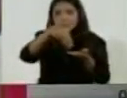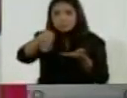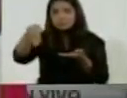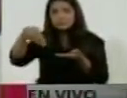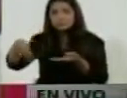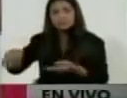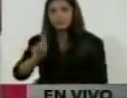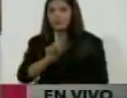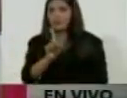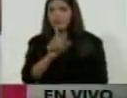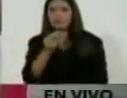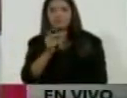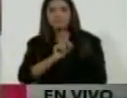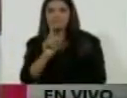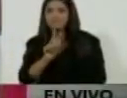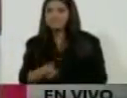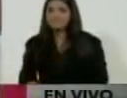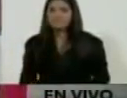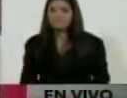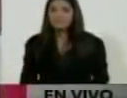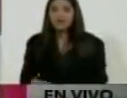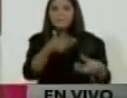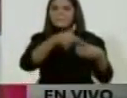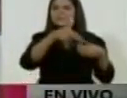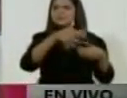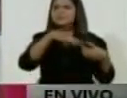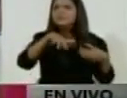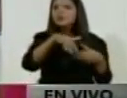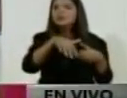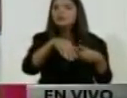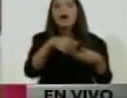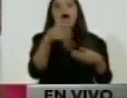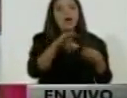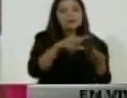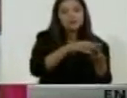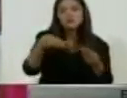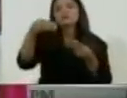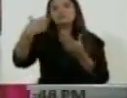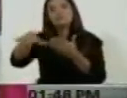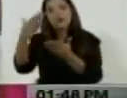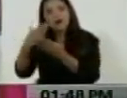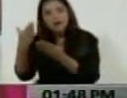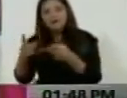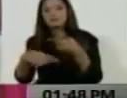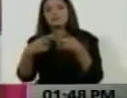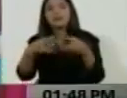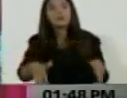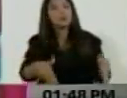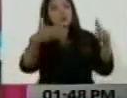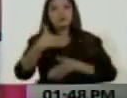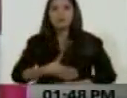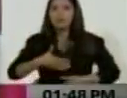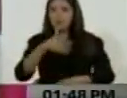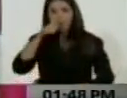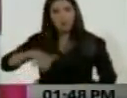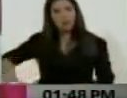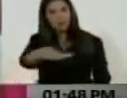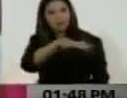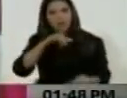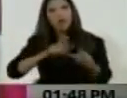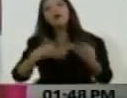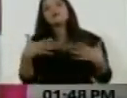Petróleo en gotas no. Petróleo en aulas de clase. Petróleo en apartamentos cómodos para el pueblo. Petróleo